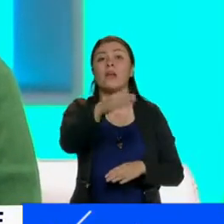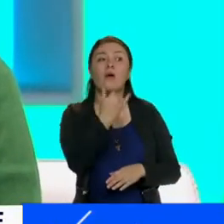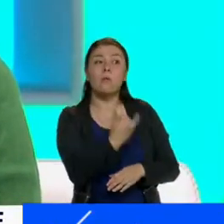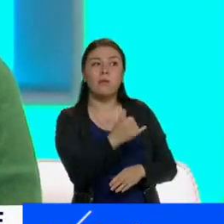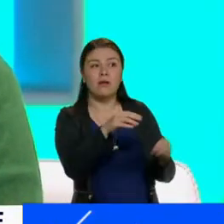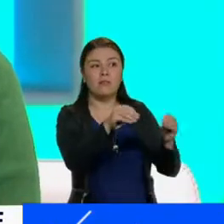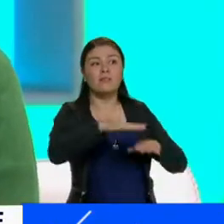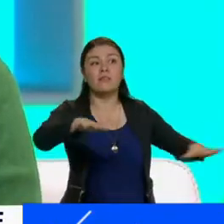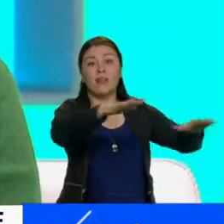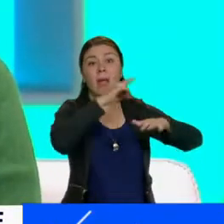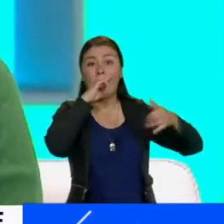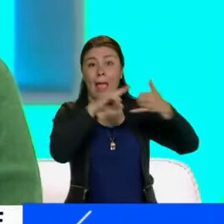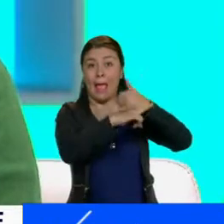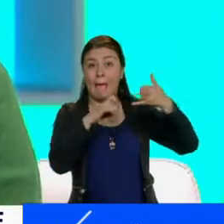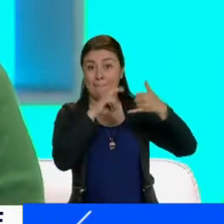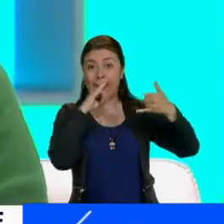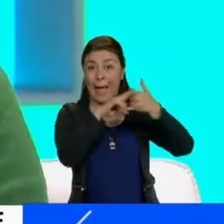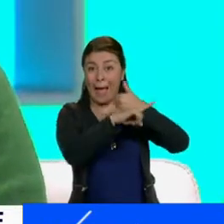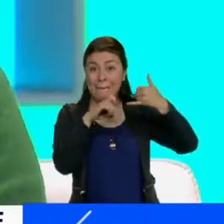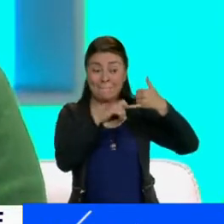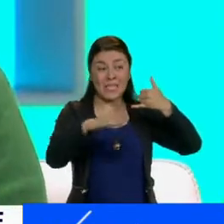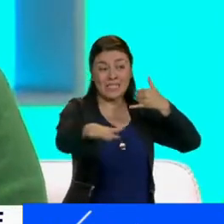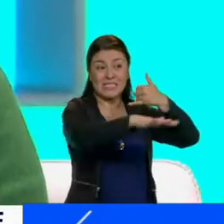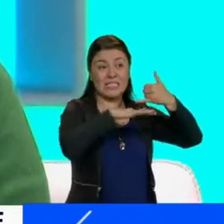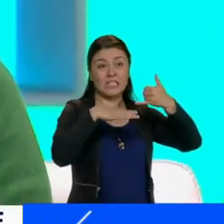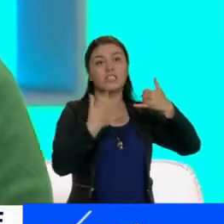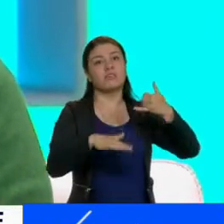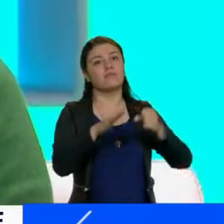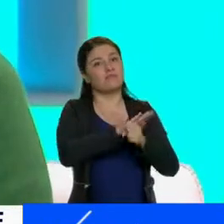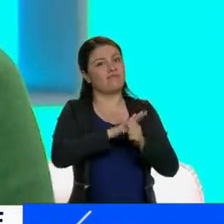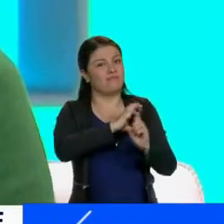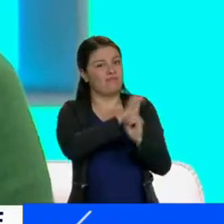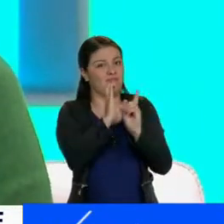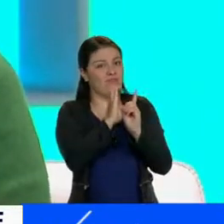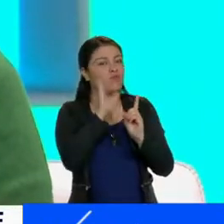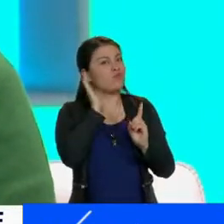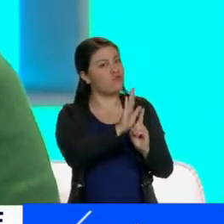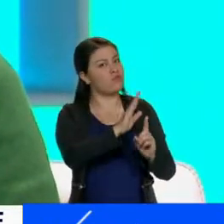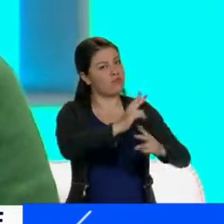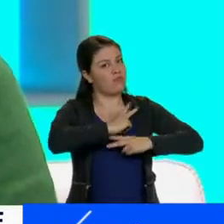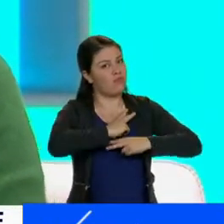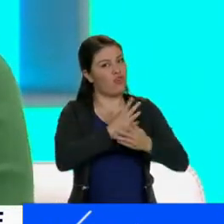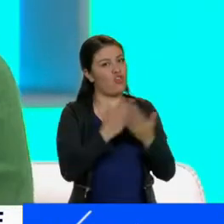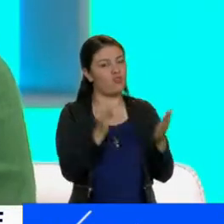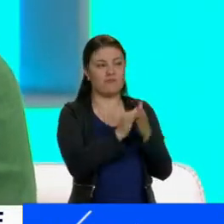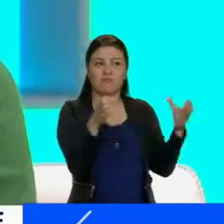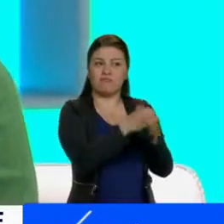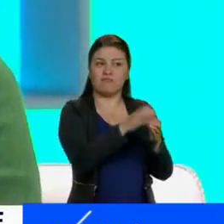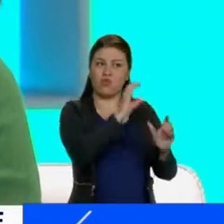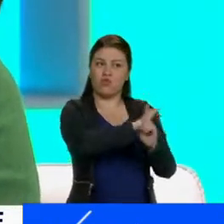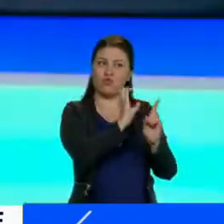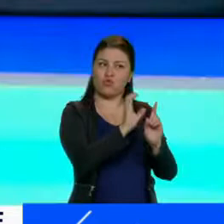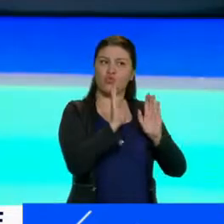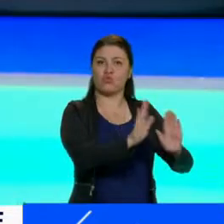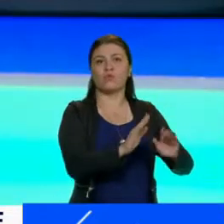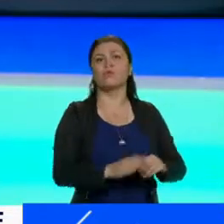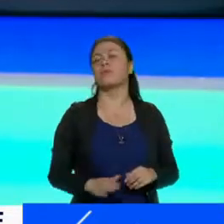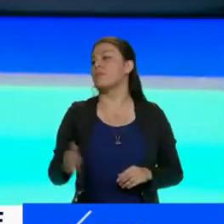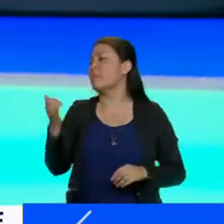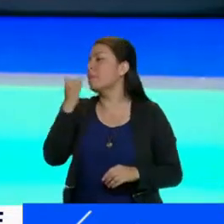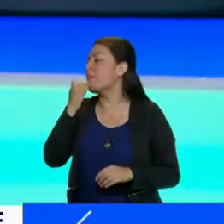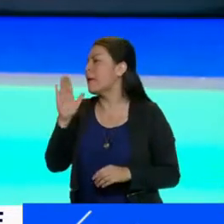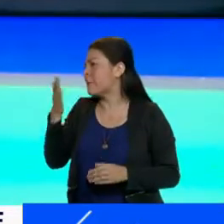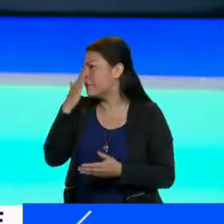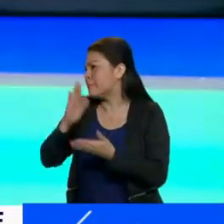cuenca amazónica, además, pues hay unas condiciones culturales muy, muy, muy propias, muy particulares que hay que tener en cuenta. O sea, si uno entonces le dice,